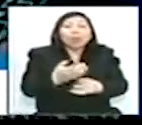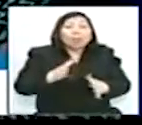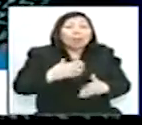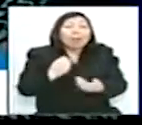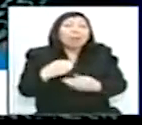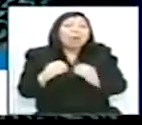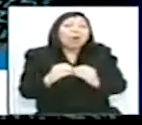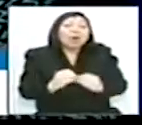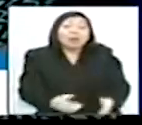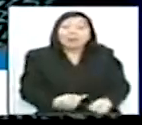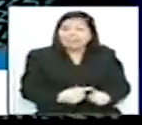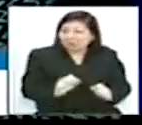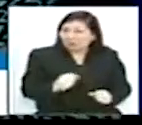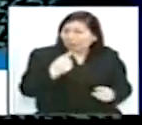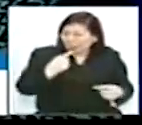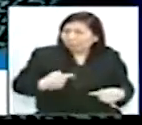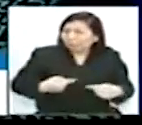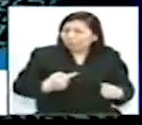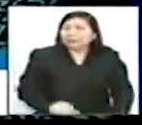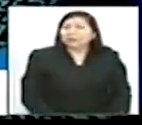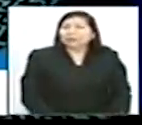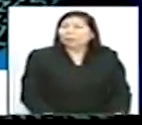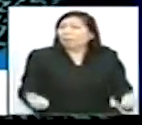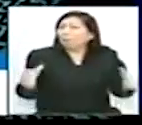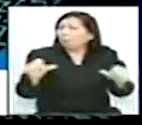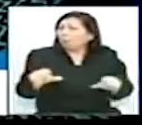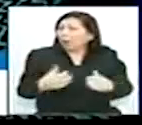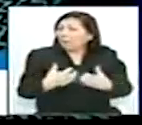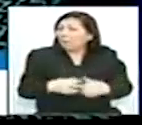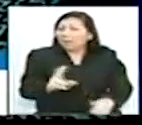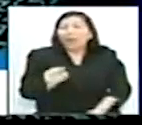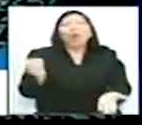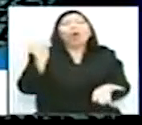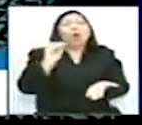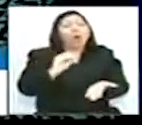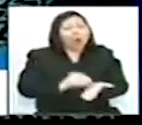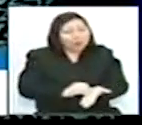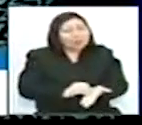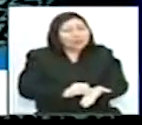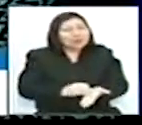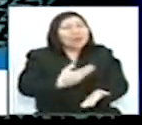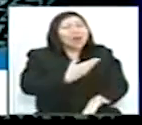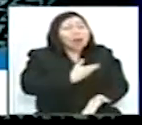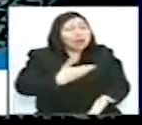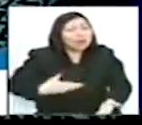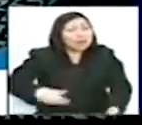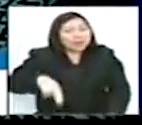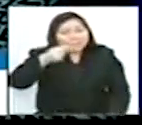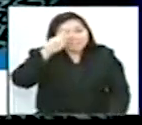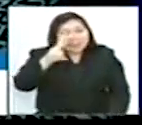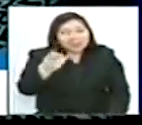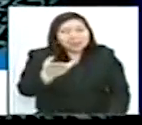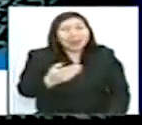posible reparación civil. Y se ha apelado a la quiebra supuesta de la empresa. Nuevamente, el gobierno peruano, a